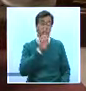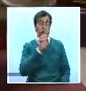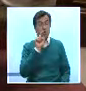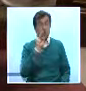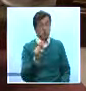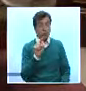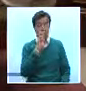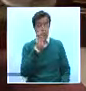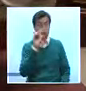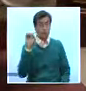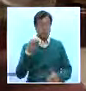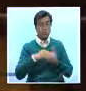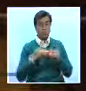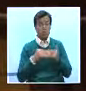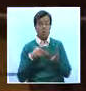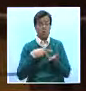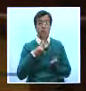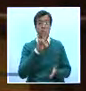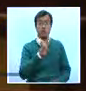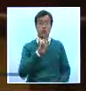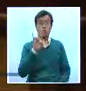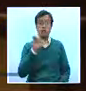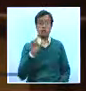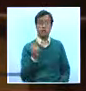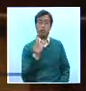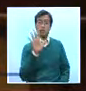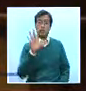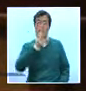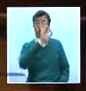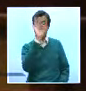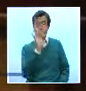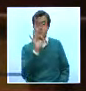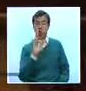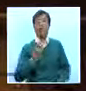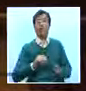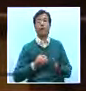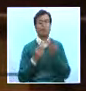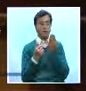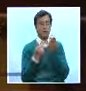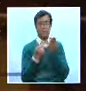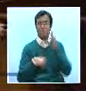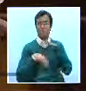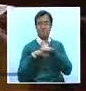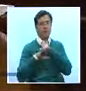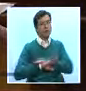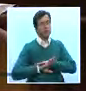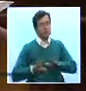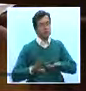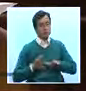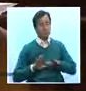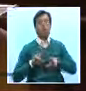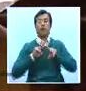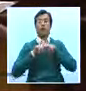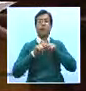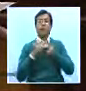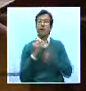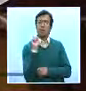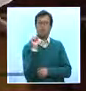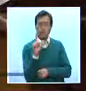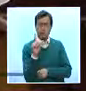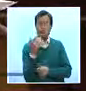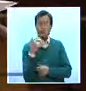$849,600, se tributaría el 77.5%. Que es el valor máximo. Que es el valor máximo. Uh-huh. Pero es sobre los excesos, ¿sí?